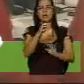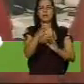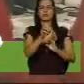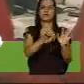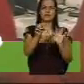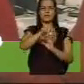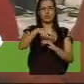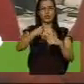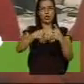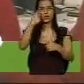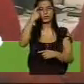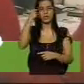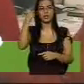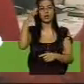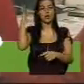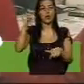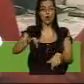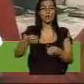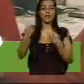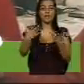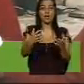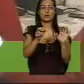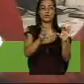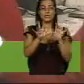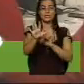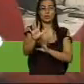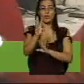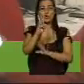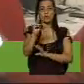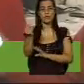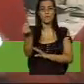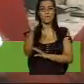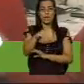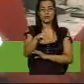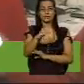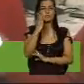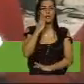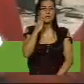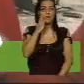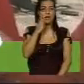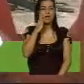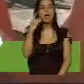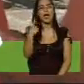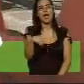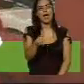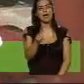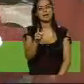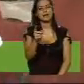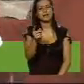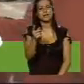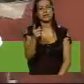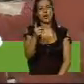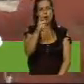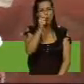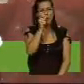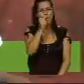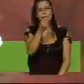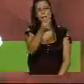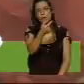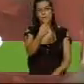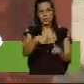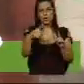Tiende a subir porque en el día de hoy se han entregado 85 números a madres y también hay pocos hombres, pero hay